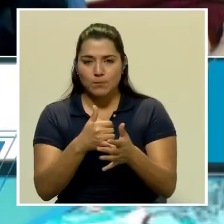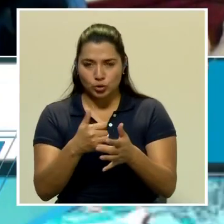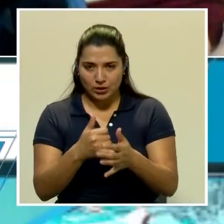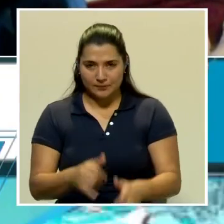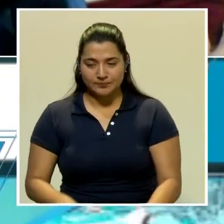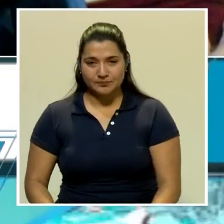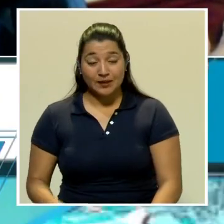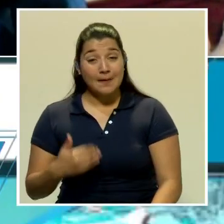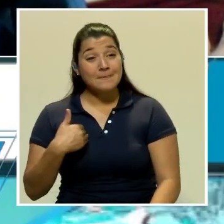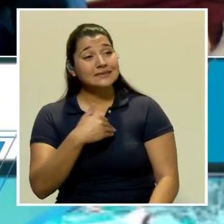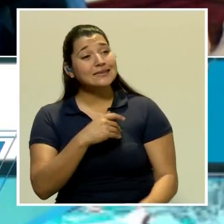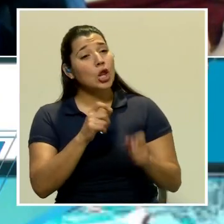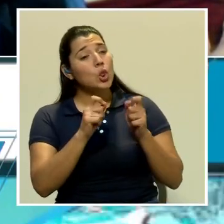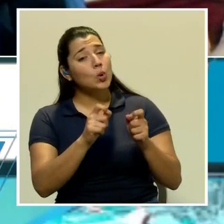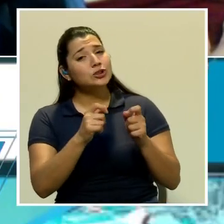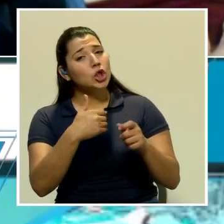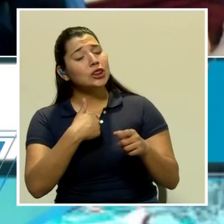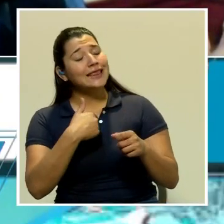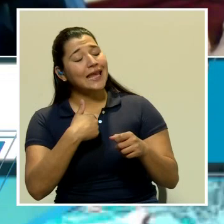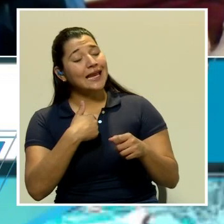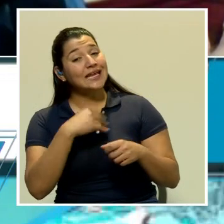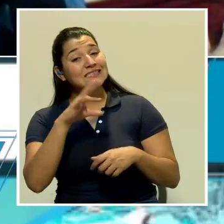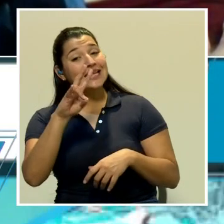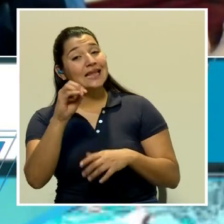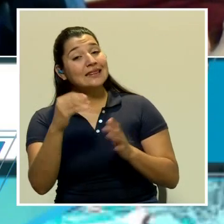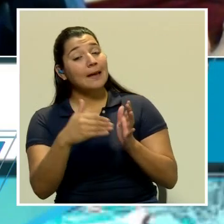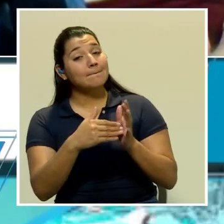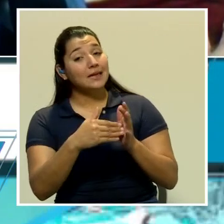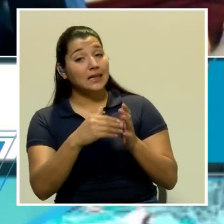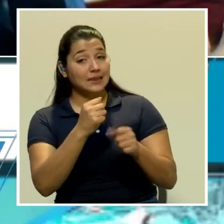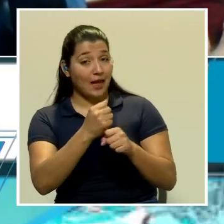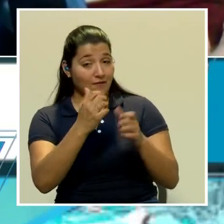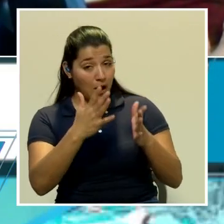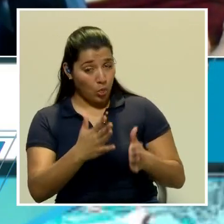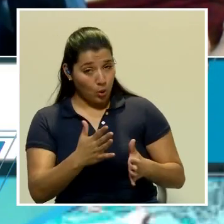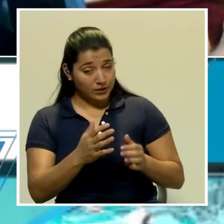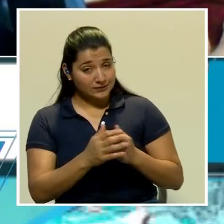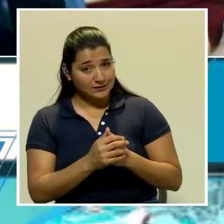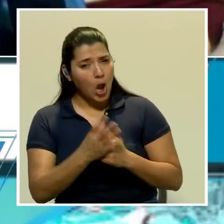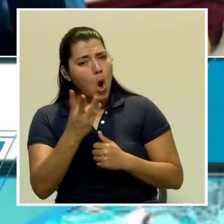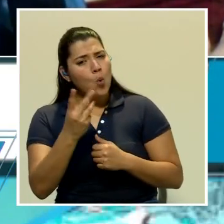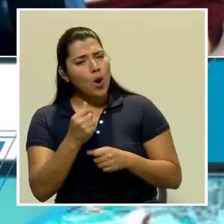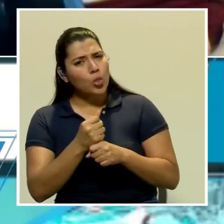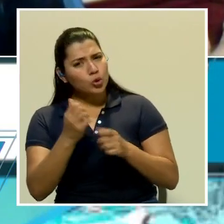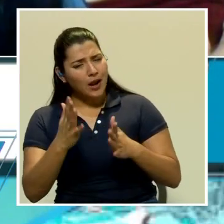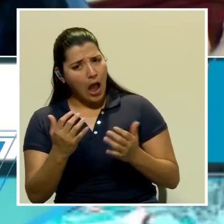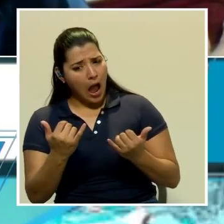Ministra, el MEP tiene una planilla de más de 70,000 personas. ¿Cuántas